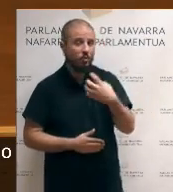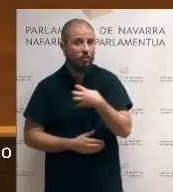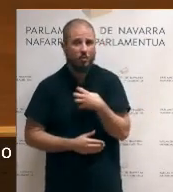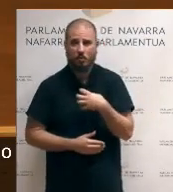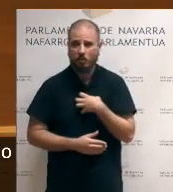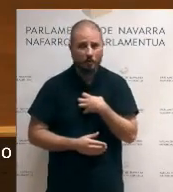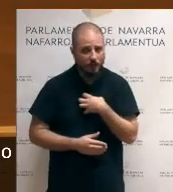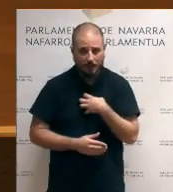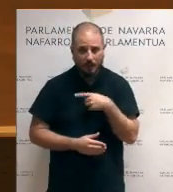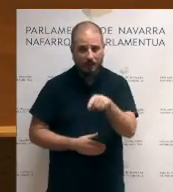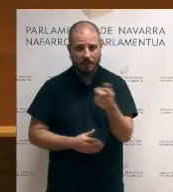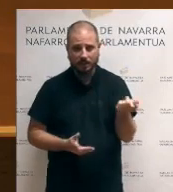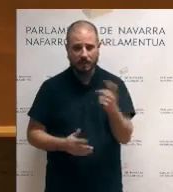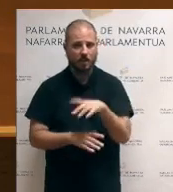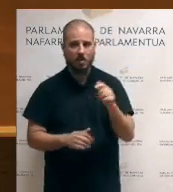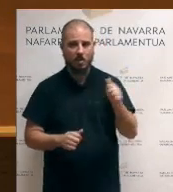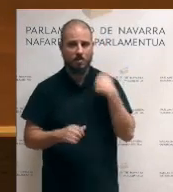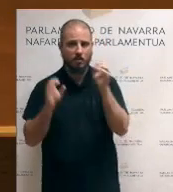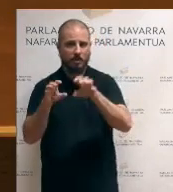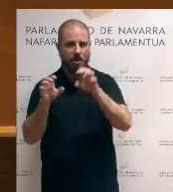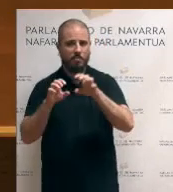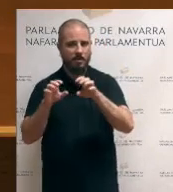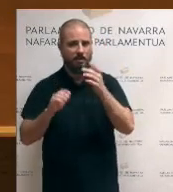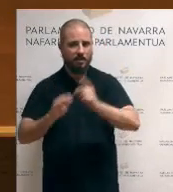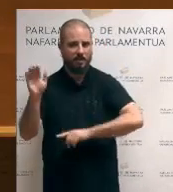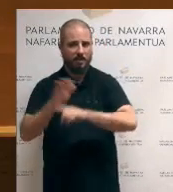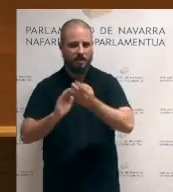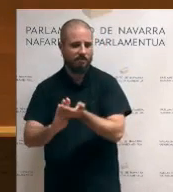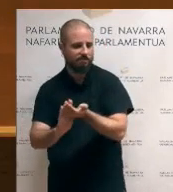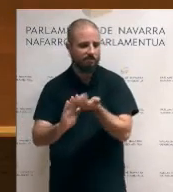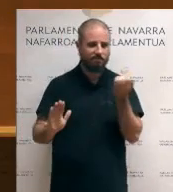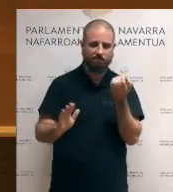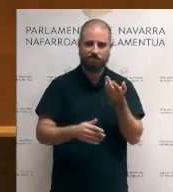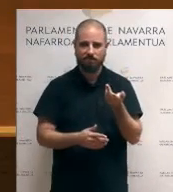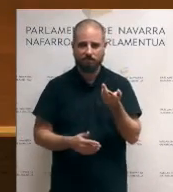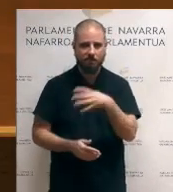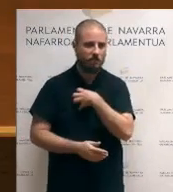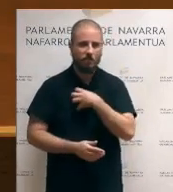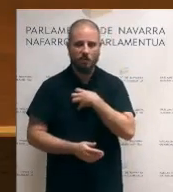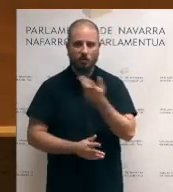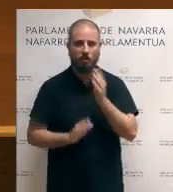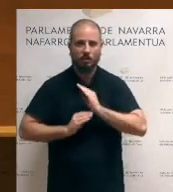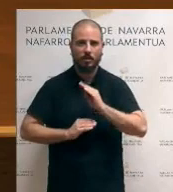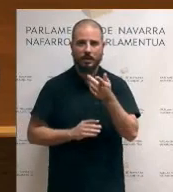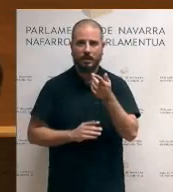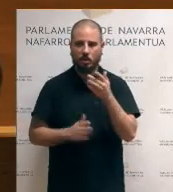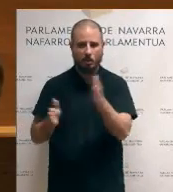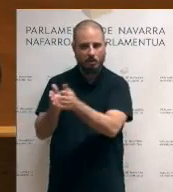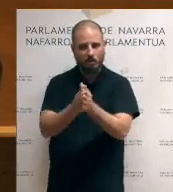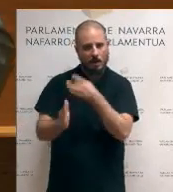restar oportunidades de aprendizaje y crecimiento, no dejando que sus hijos participen en actividades que hacen el resto de sus